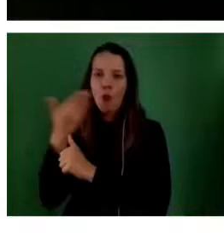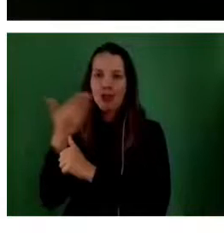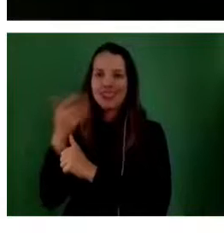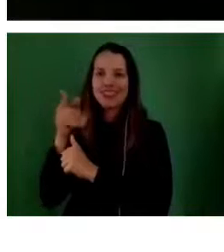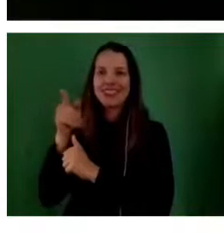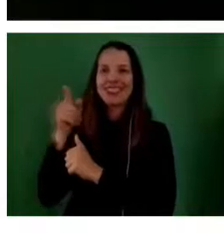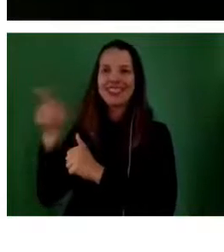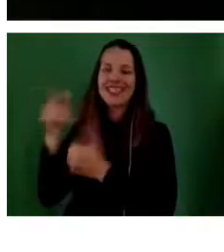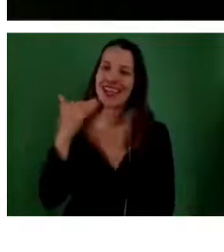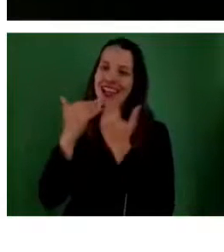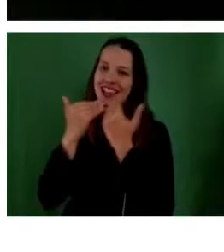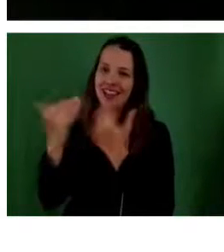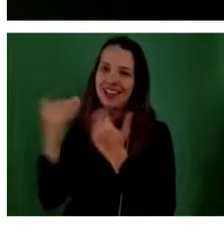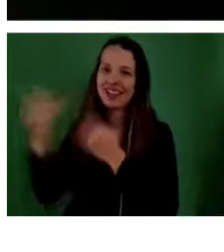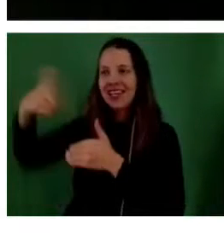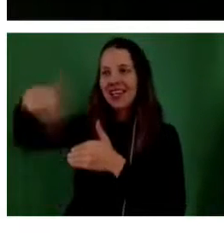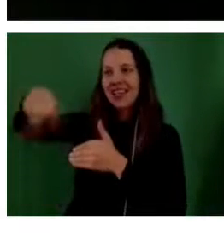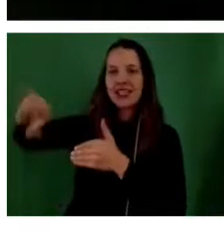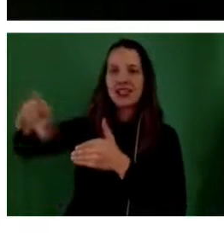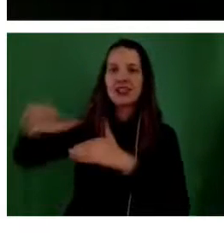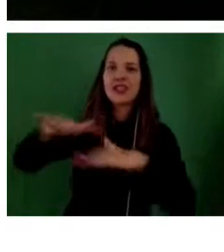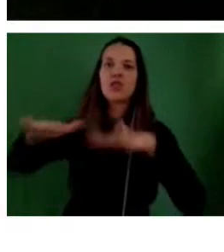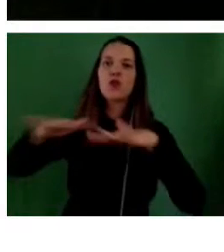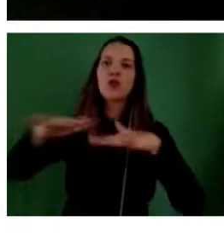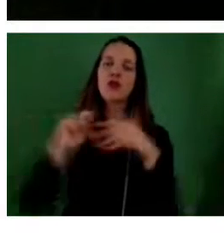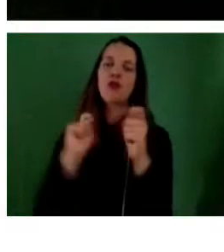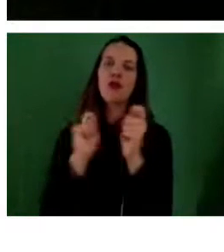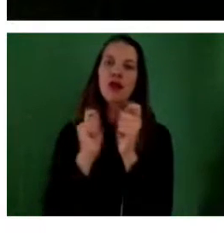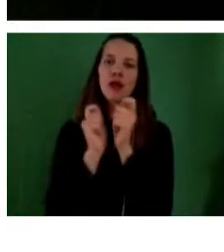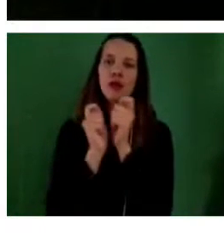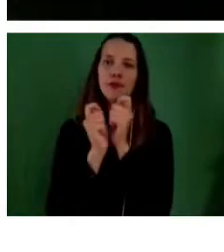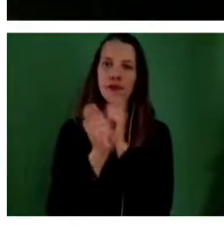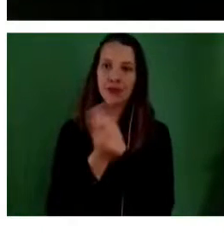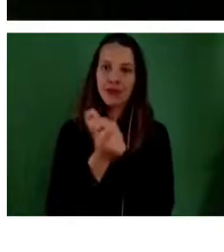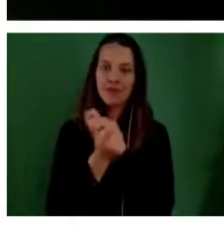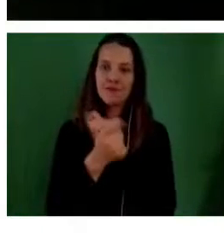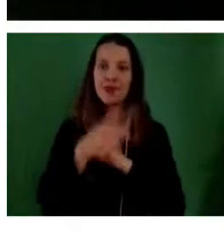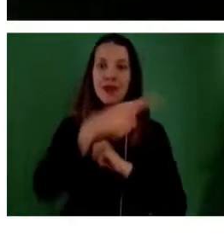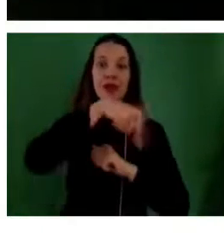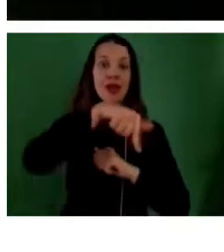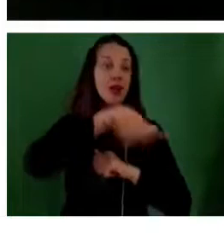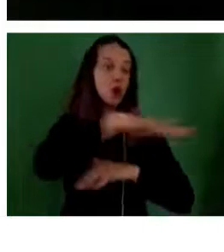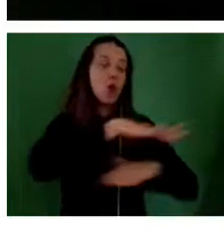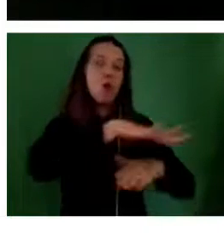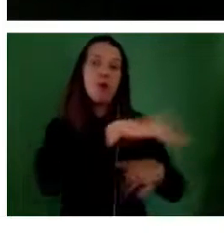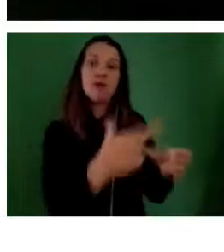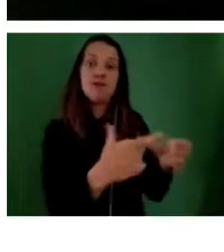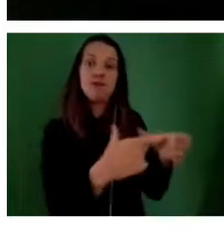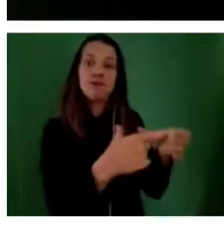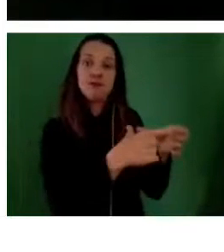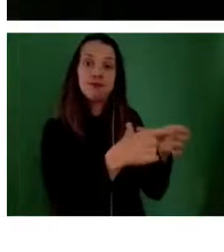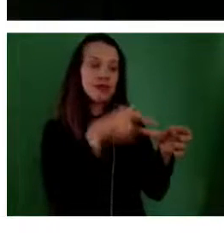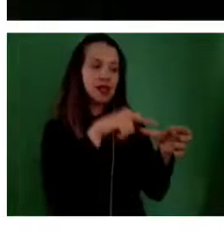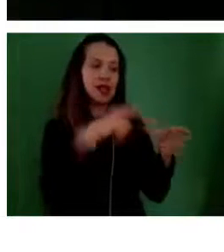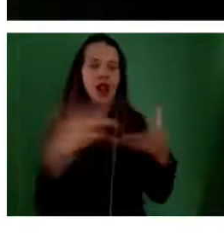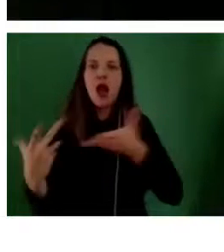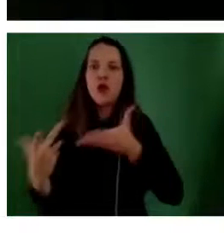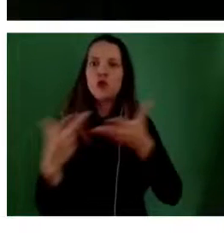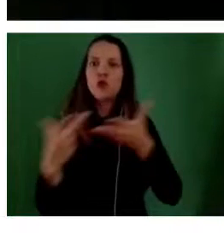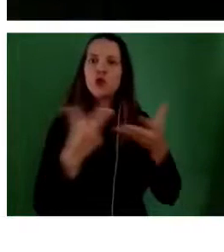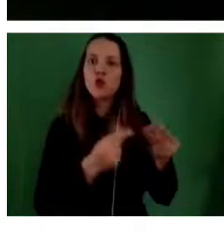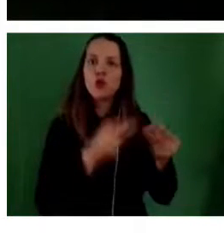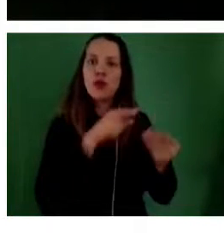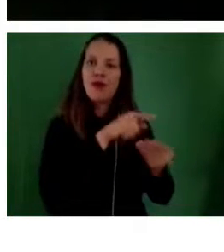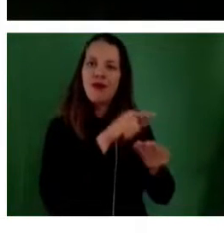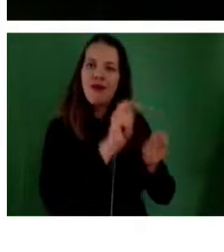de este cambio en este distrito y además en muchos otros. Para